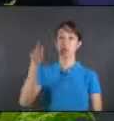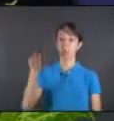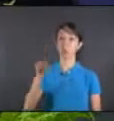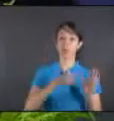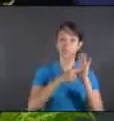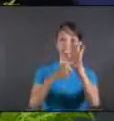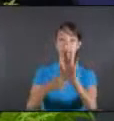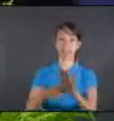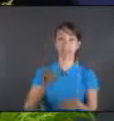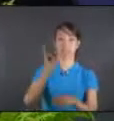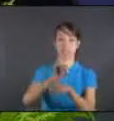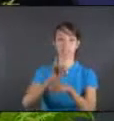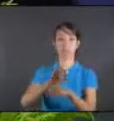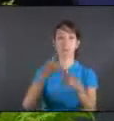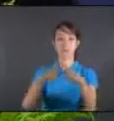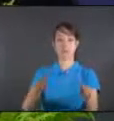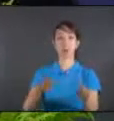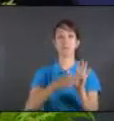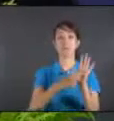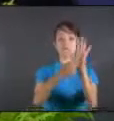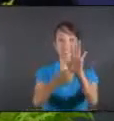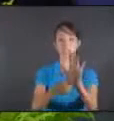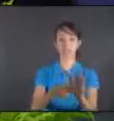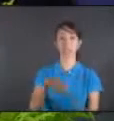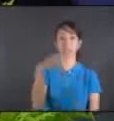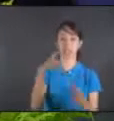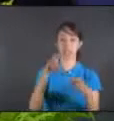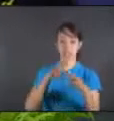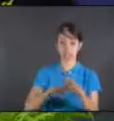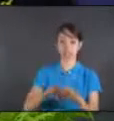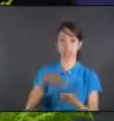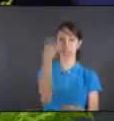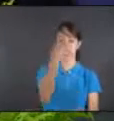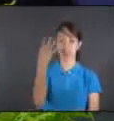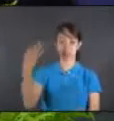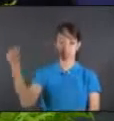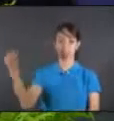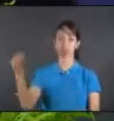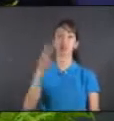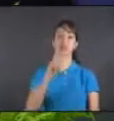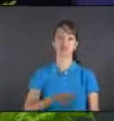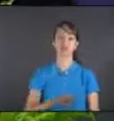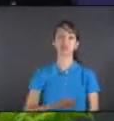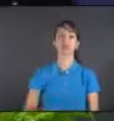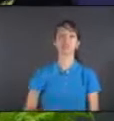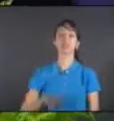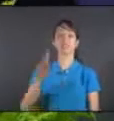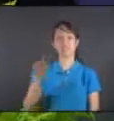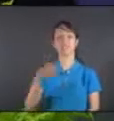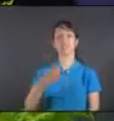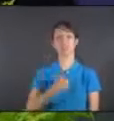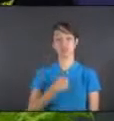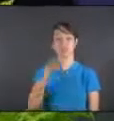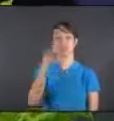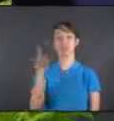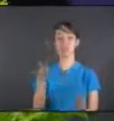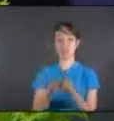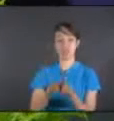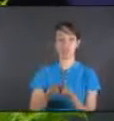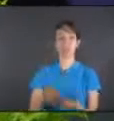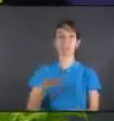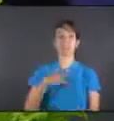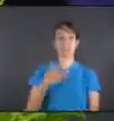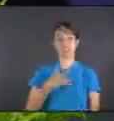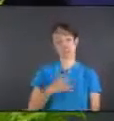Pablo muchas veces dijo, ausente en el cuerpo, pero presente en el espíritu,